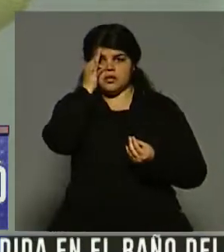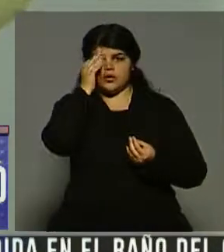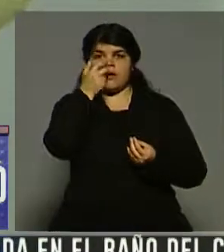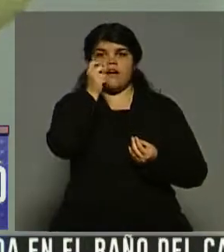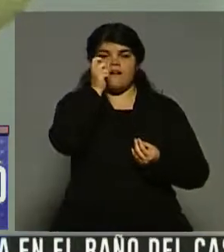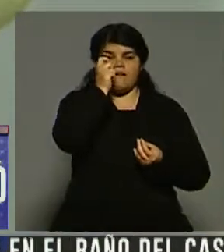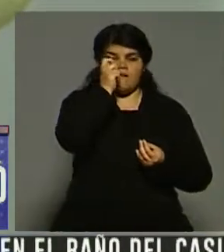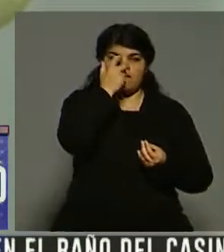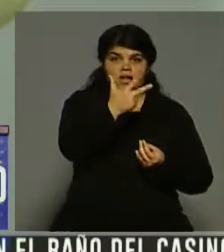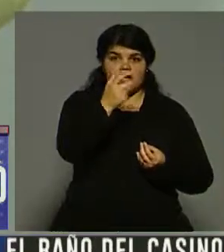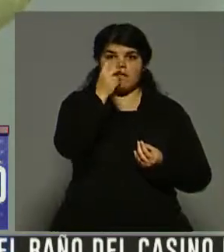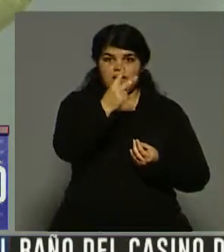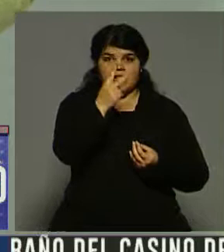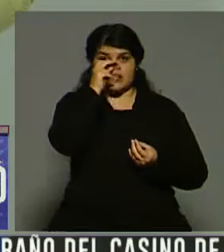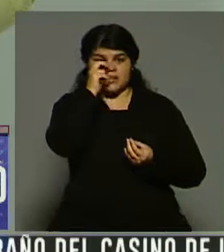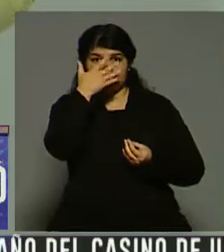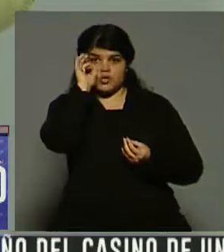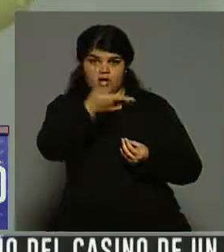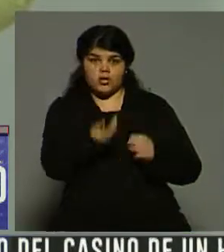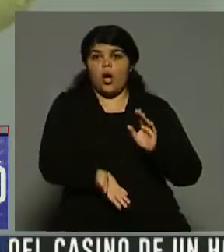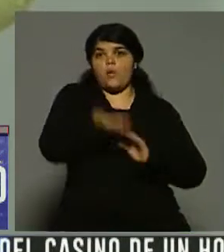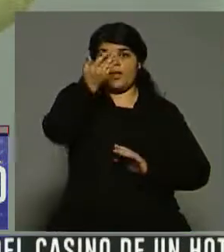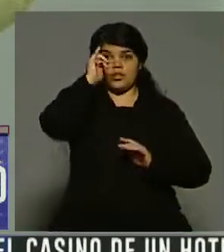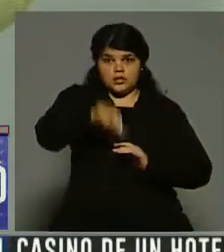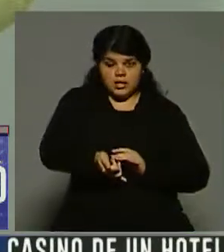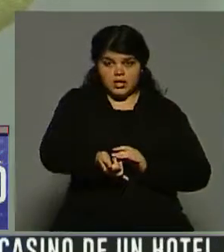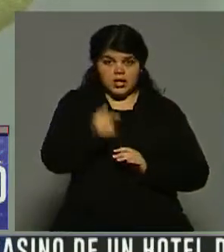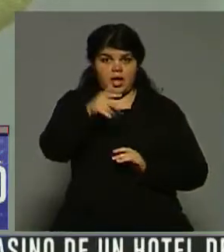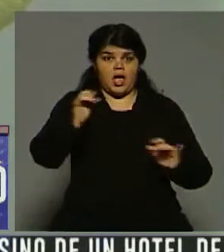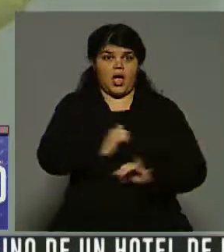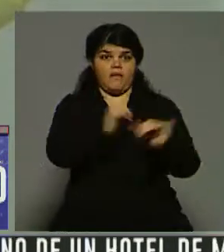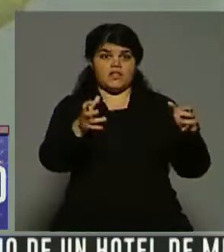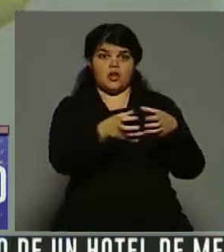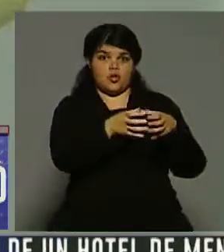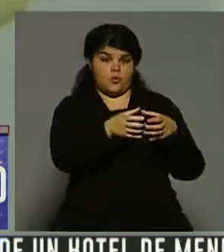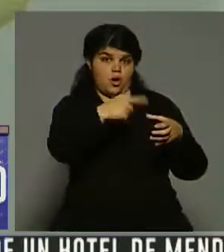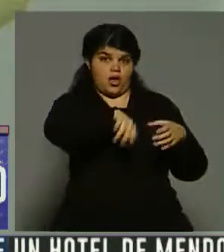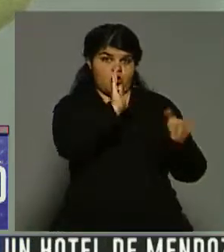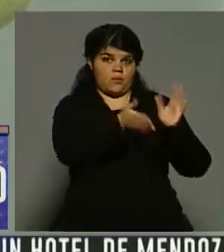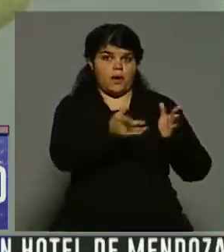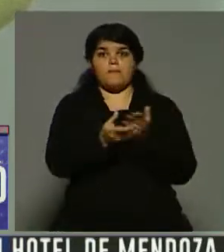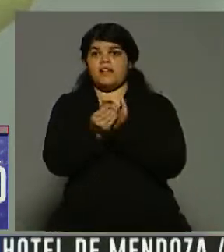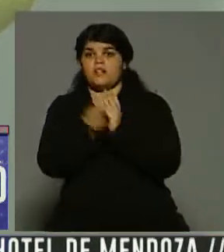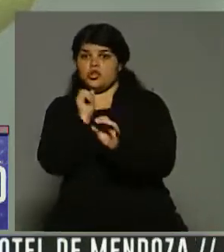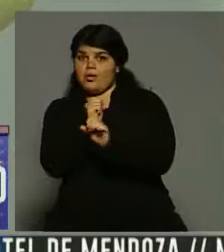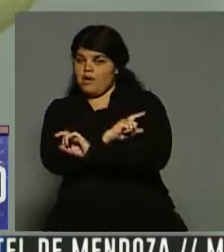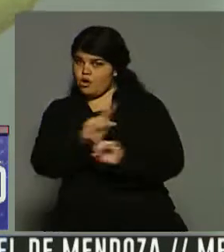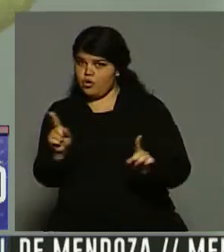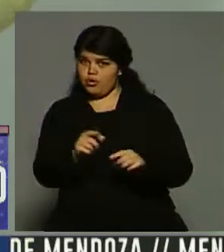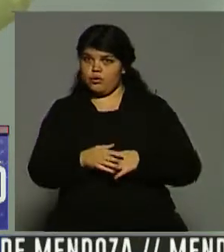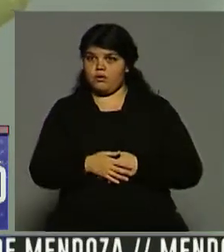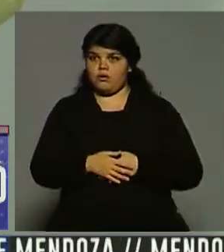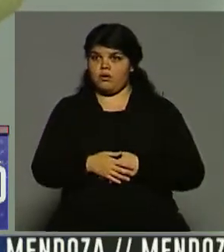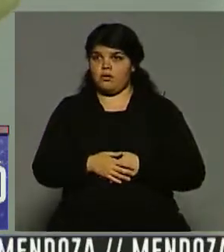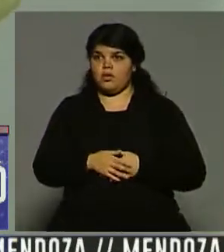este sindicato y que, por un lado, está anunciado por ellos, pero no está homologado por el Ministerio de Trabajo. En realidad la